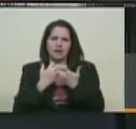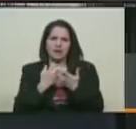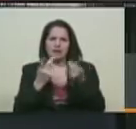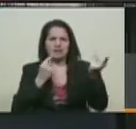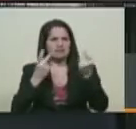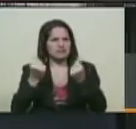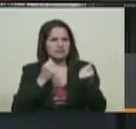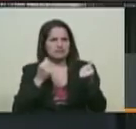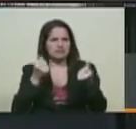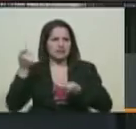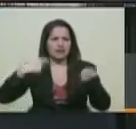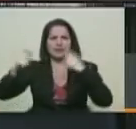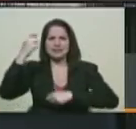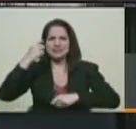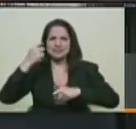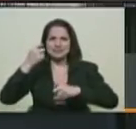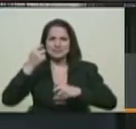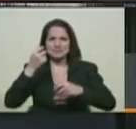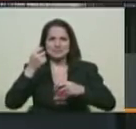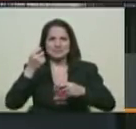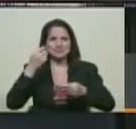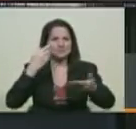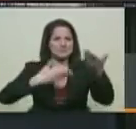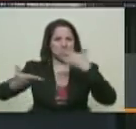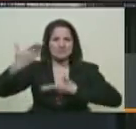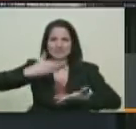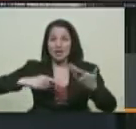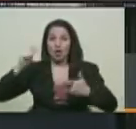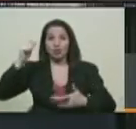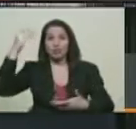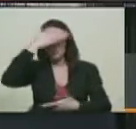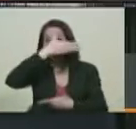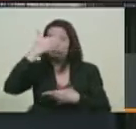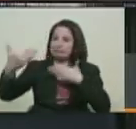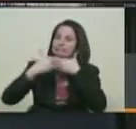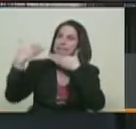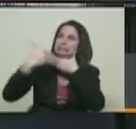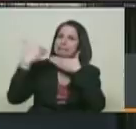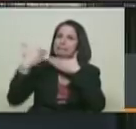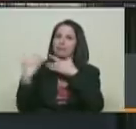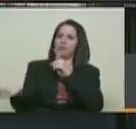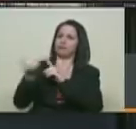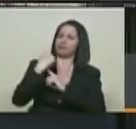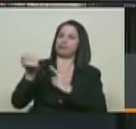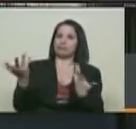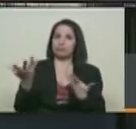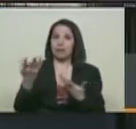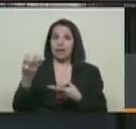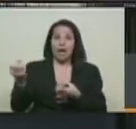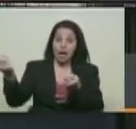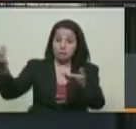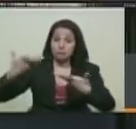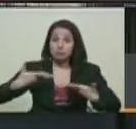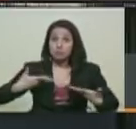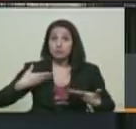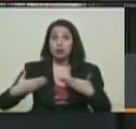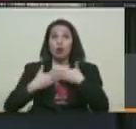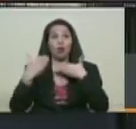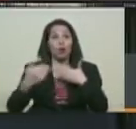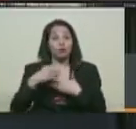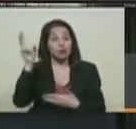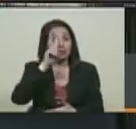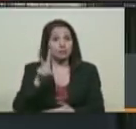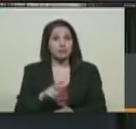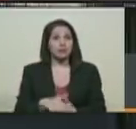comercial, económica, que el gobierno de Donald Trump de manera criminal ha lanzado contra los